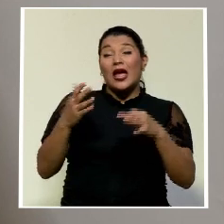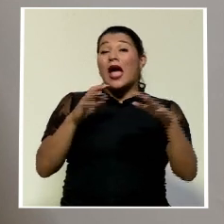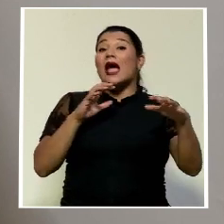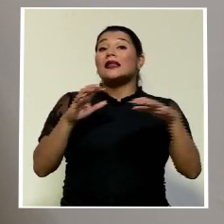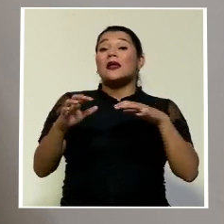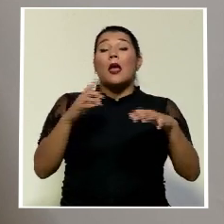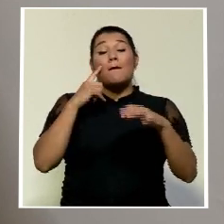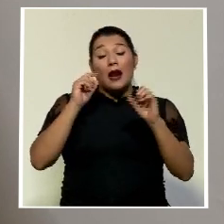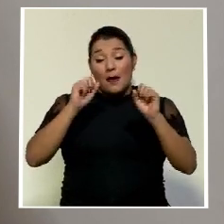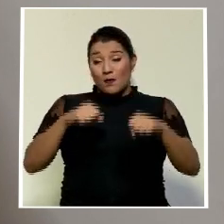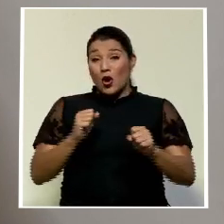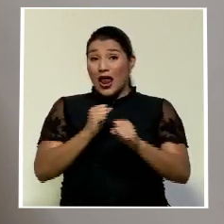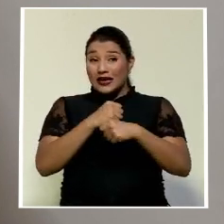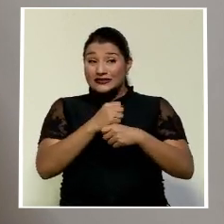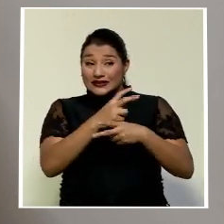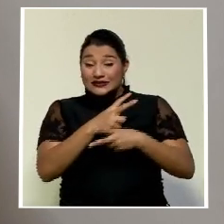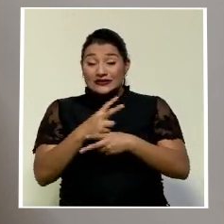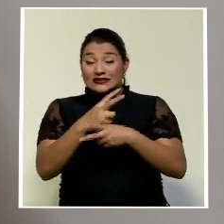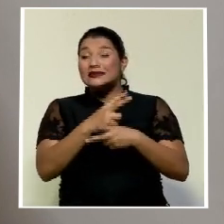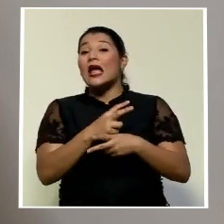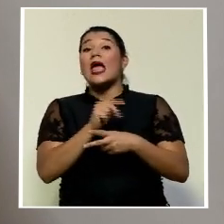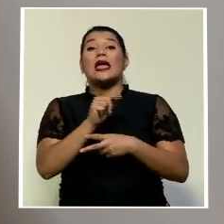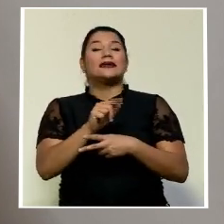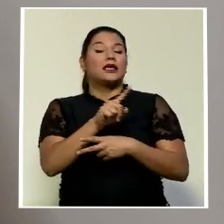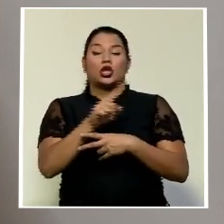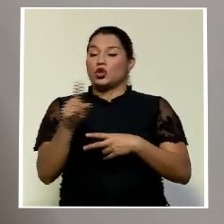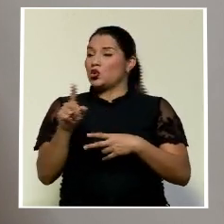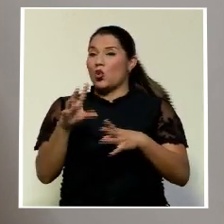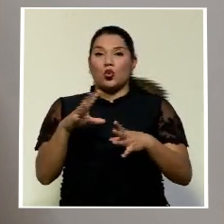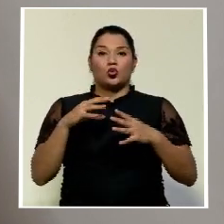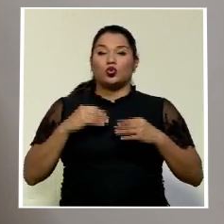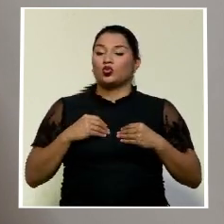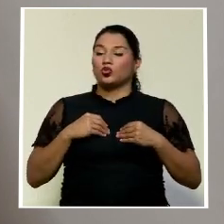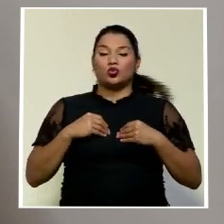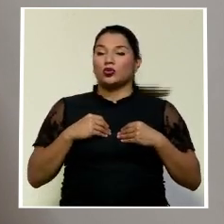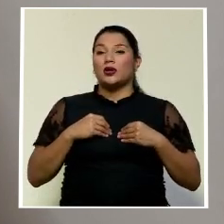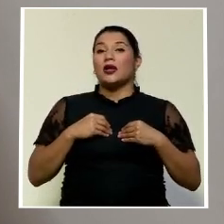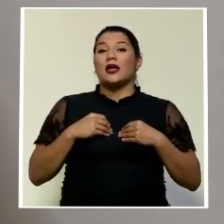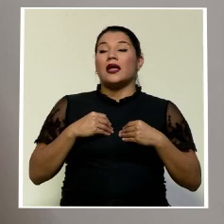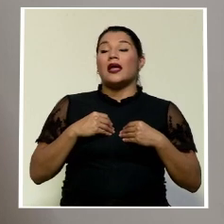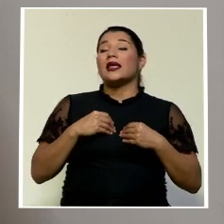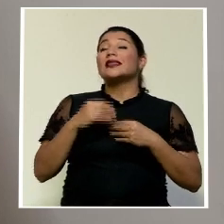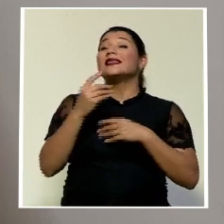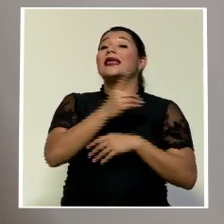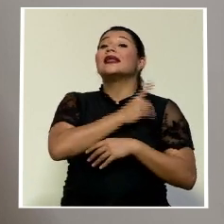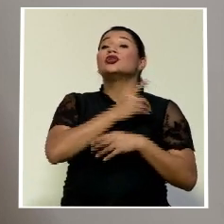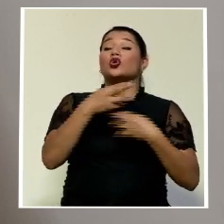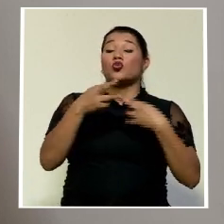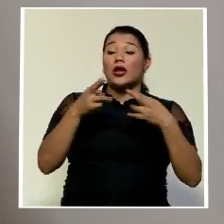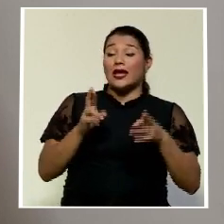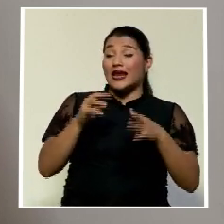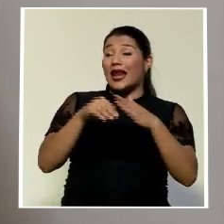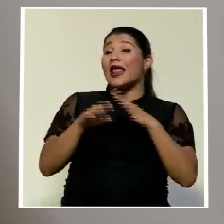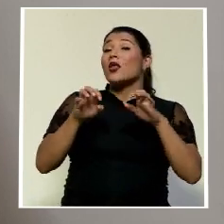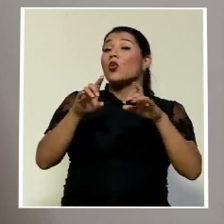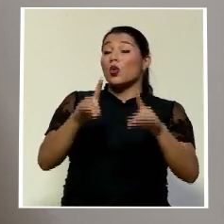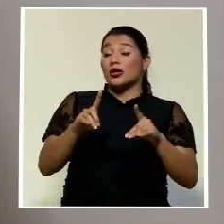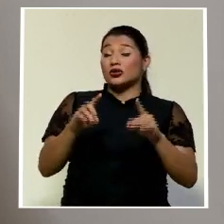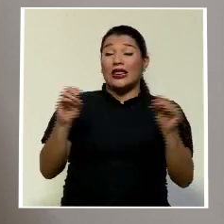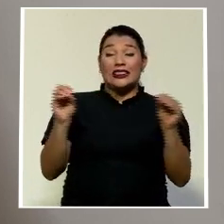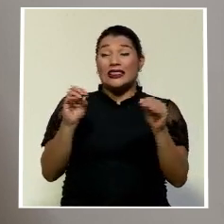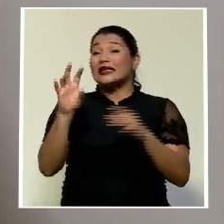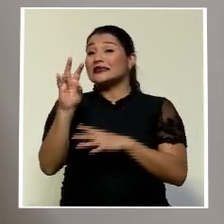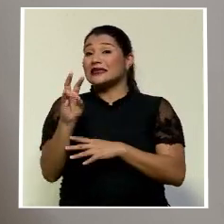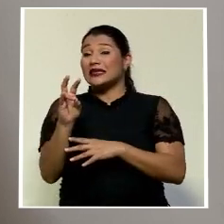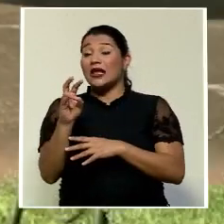para realizar ese seguimiento no son ejecutadas por 13 de las 27 direcciones regionales de educación o bien se realiza